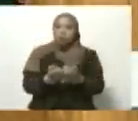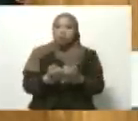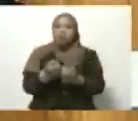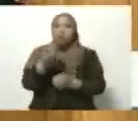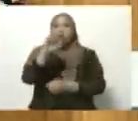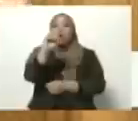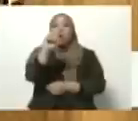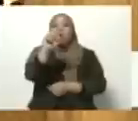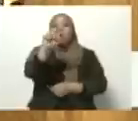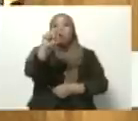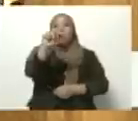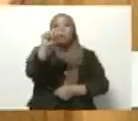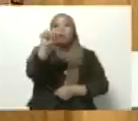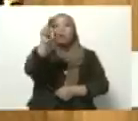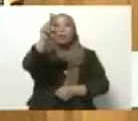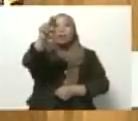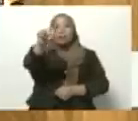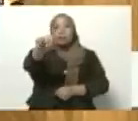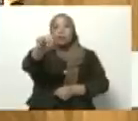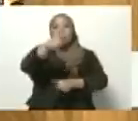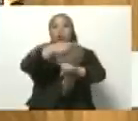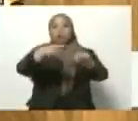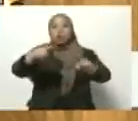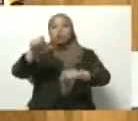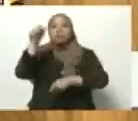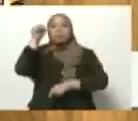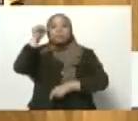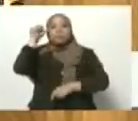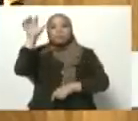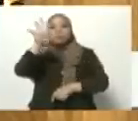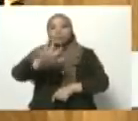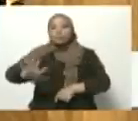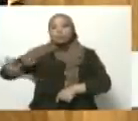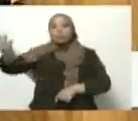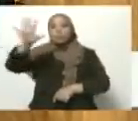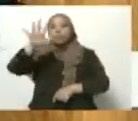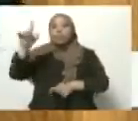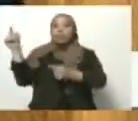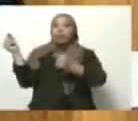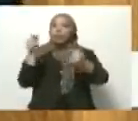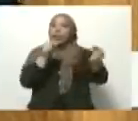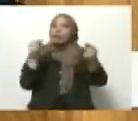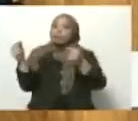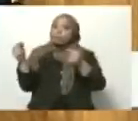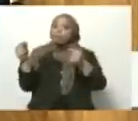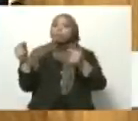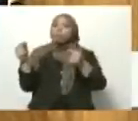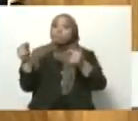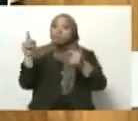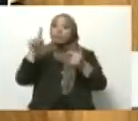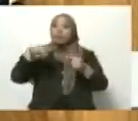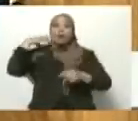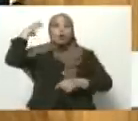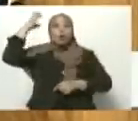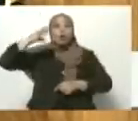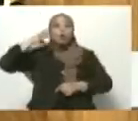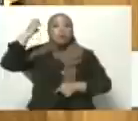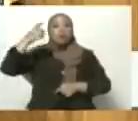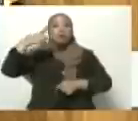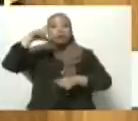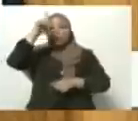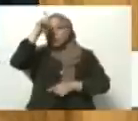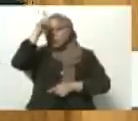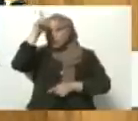OTAN, no nada más por Europa, sino para Asia. Yo les recomiendo que se lean el discurso de la ministra de Relaciones Exteriores británica de